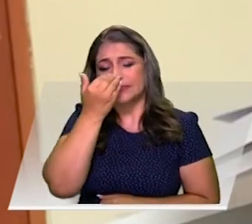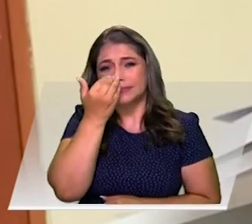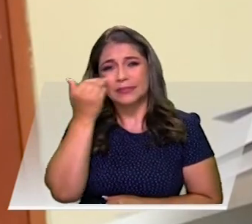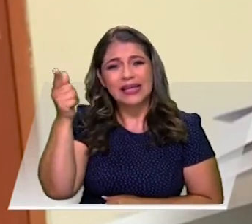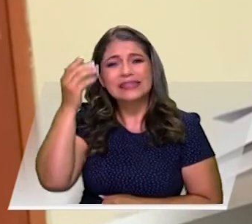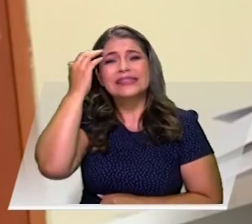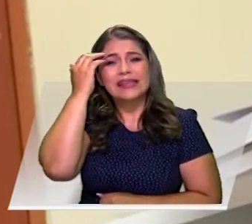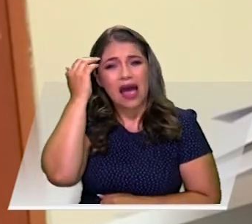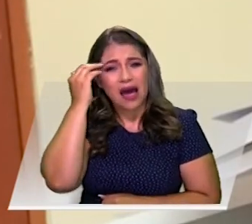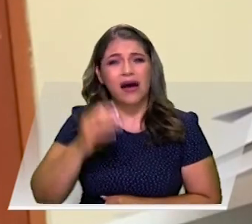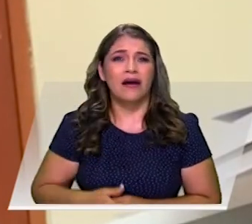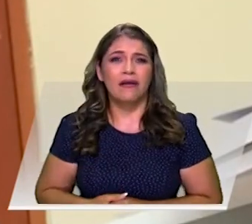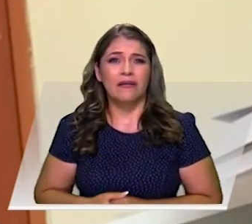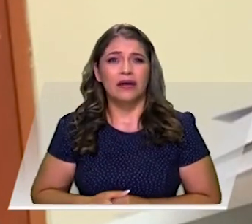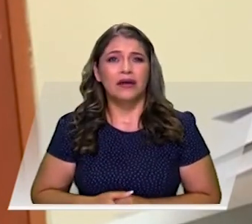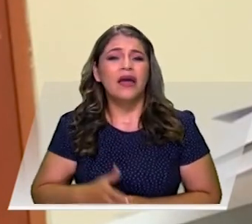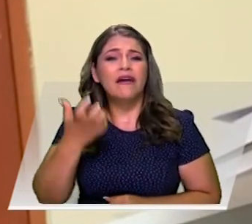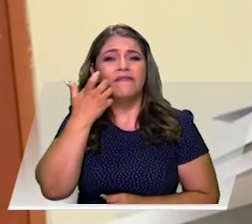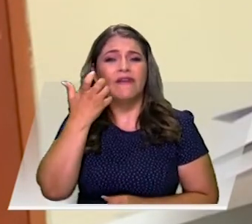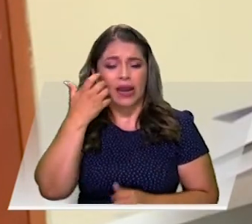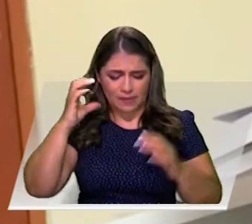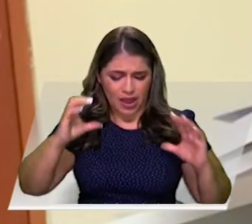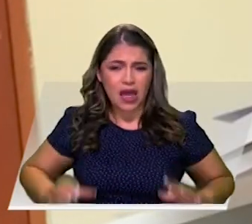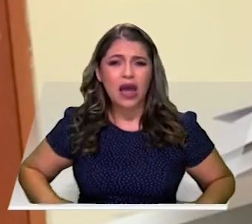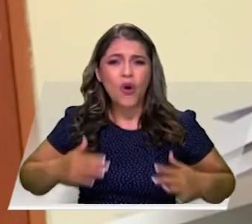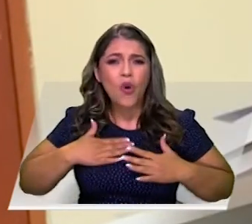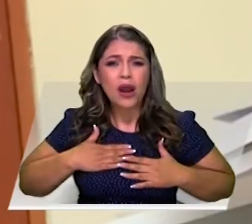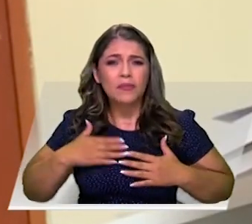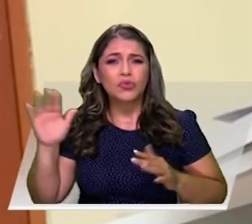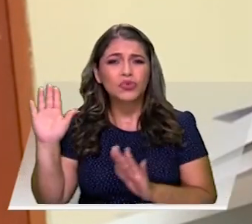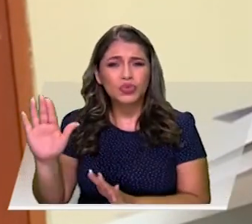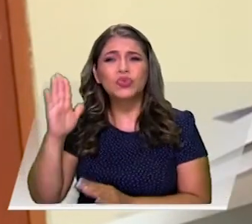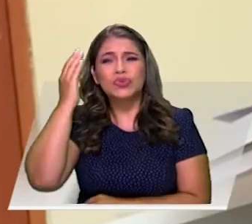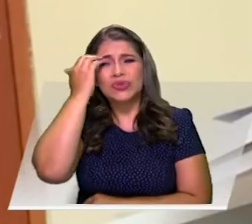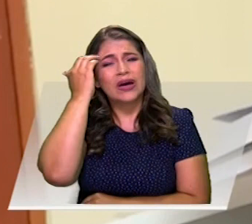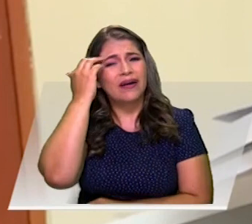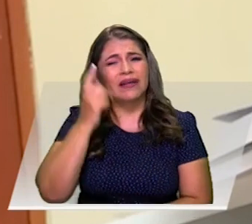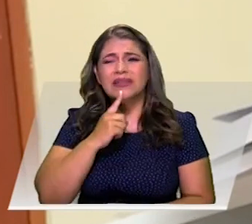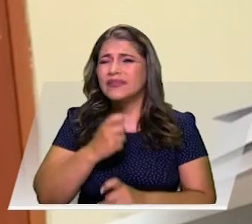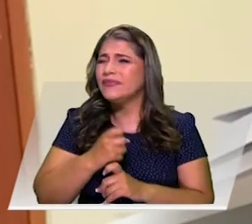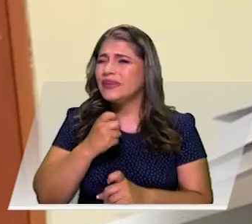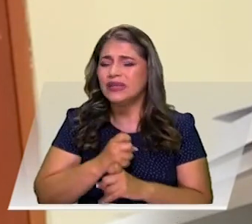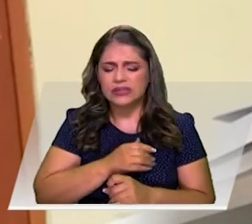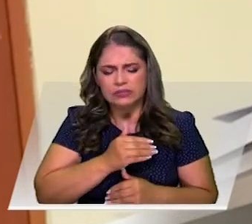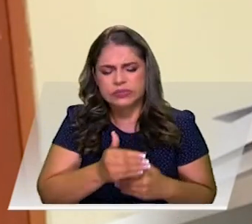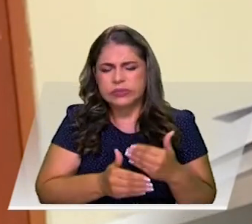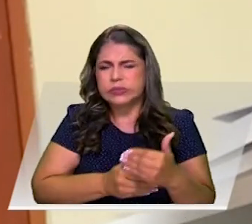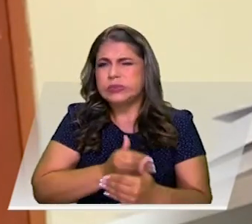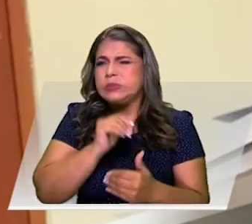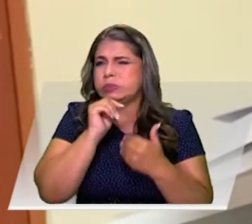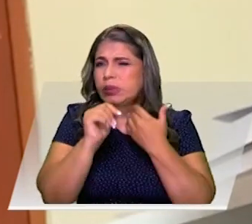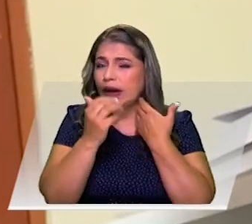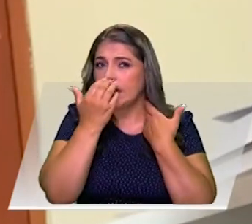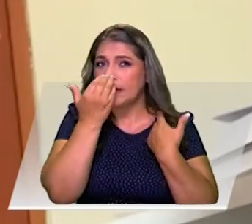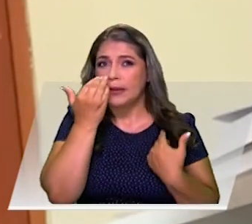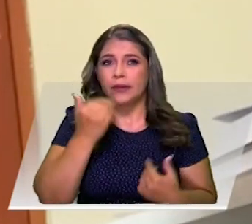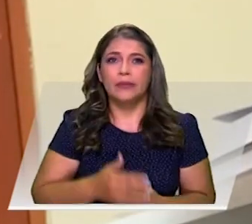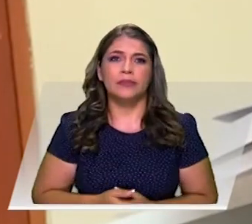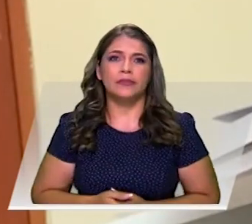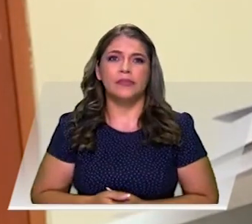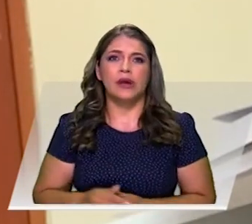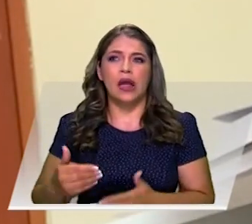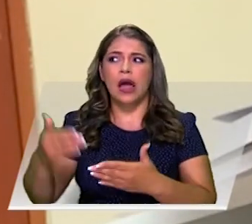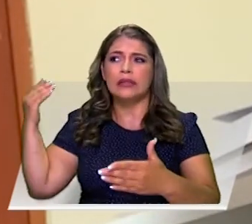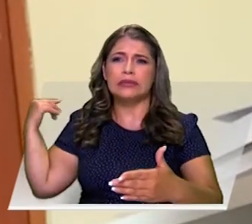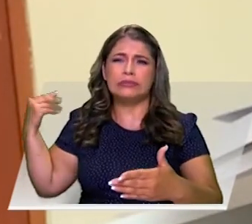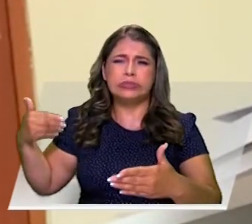lo difícil del fin de su enfermedad y ella sabe que es progresiva y que ha venido avanzando desde hace